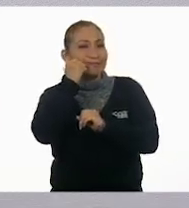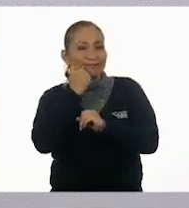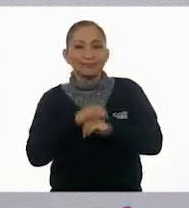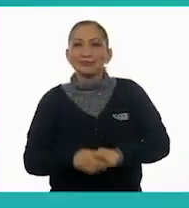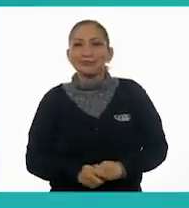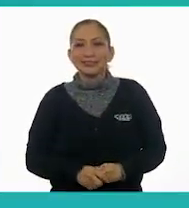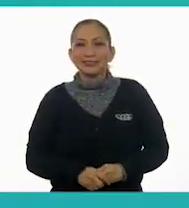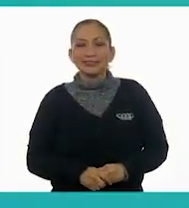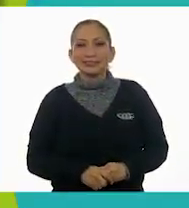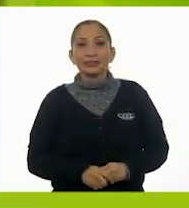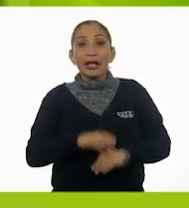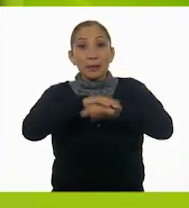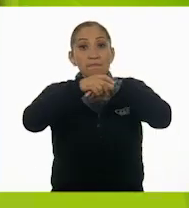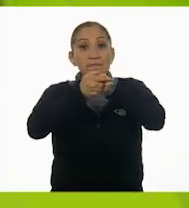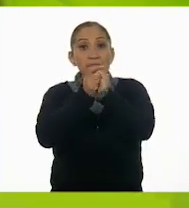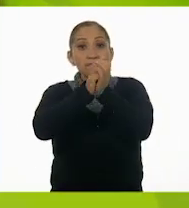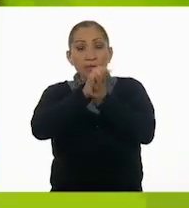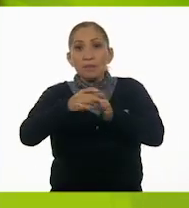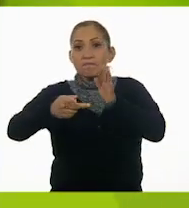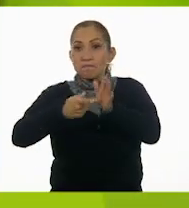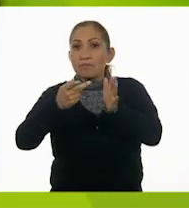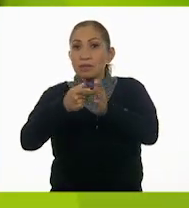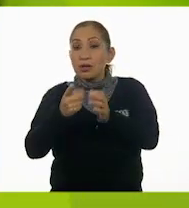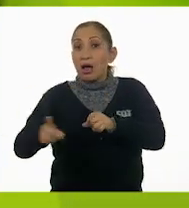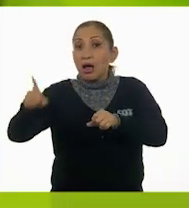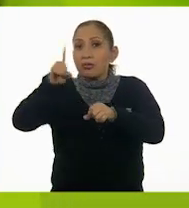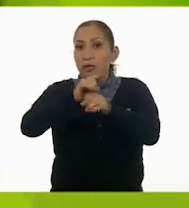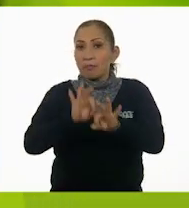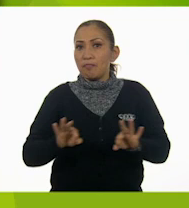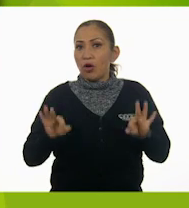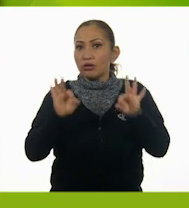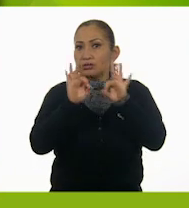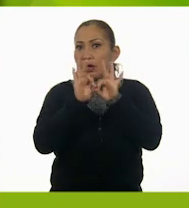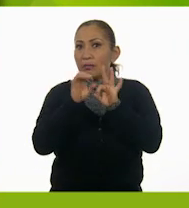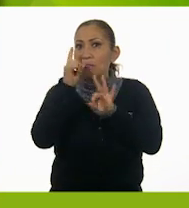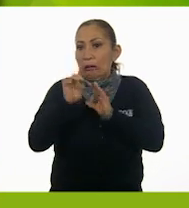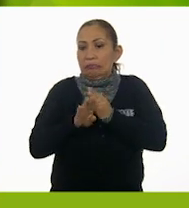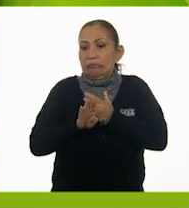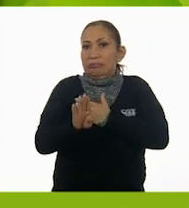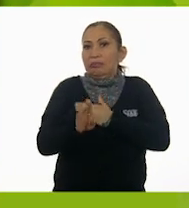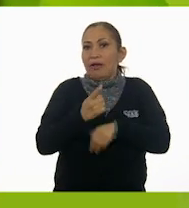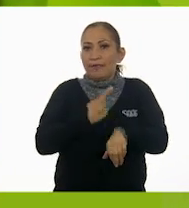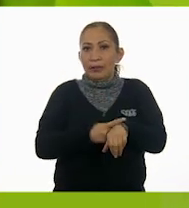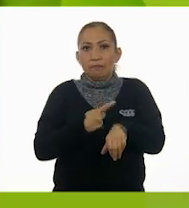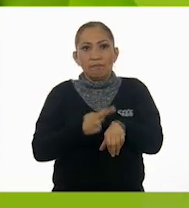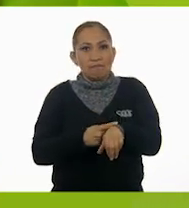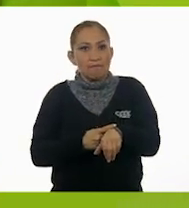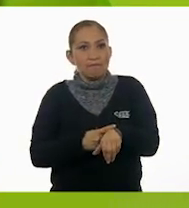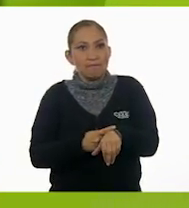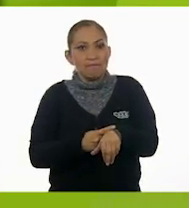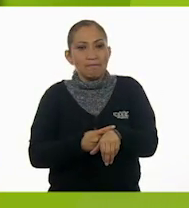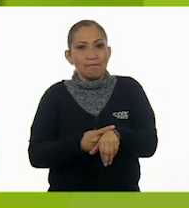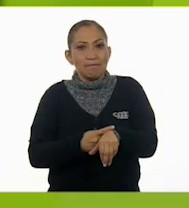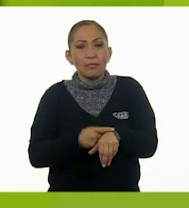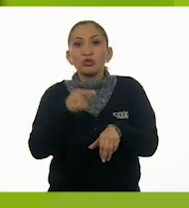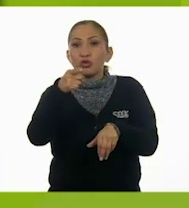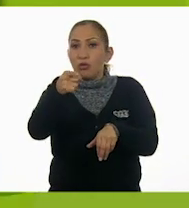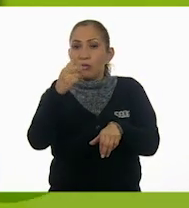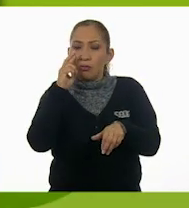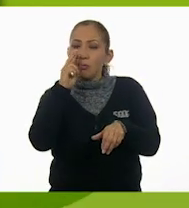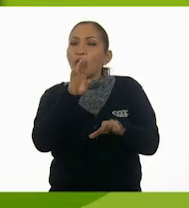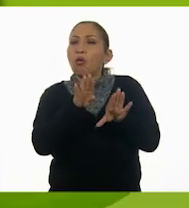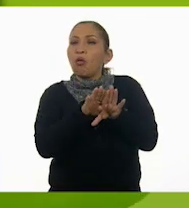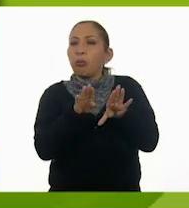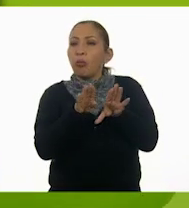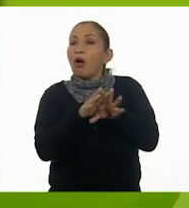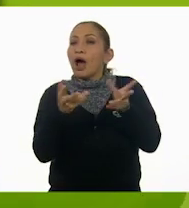jabón. Lavarnos las manos varias veces al día es importante para prevenir cualquier enfermedad. Sigue estos